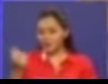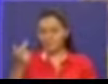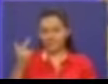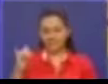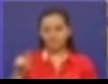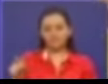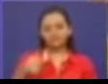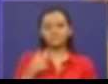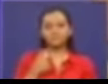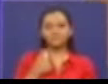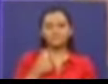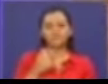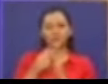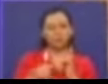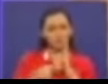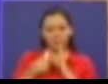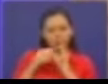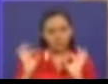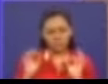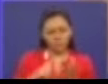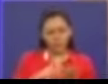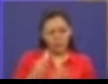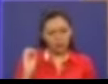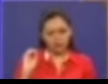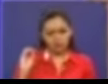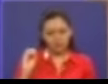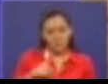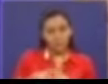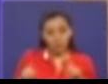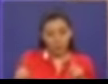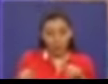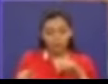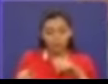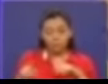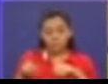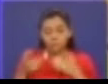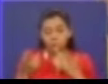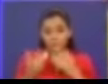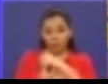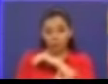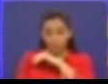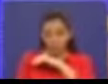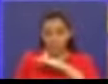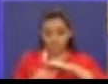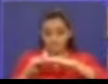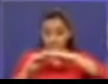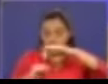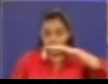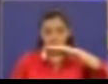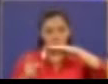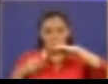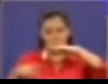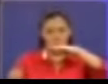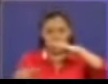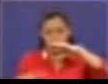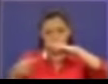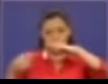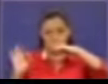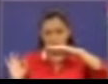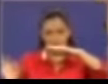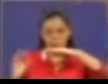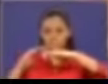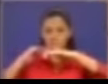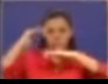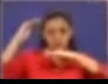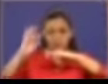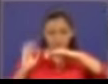pagan impuestos. Es decir, la clase pobre, la clase media-baja, no paga impuestos, impuesto a la renta. Pero nos dicen que es un país de altos